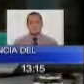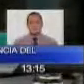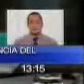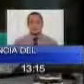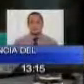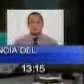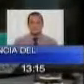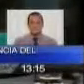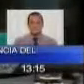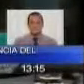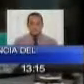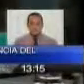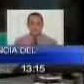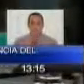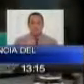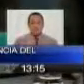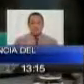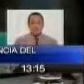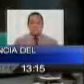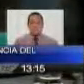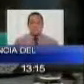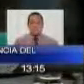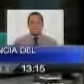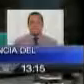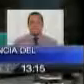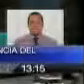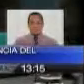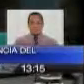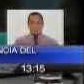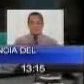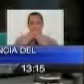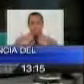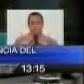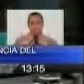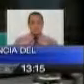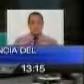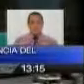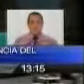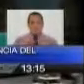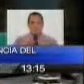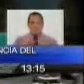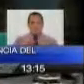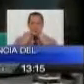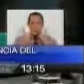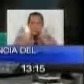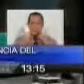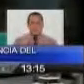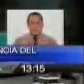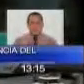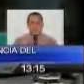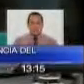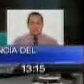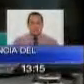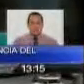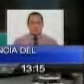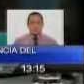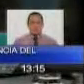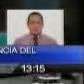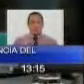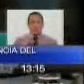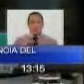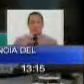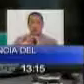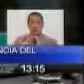Además, queremos decir que esta manipulación grosera que se ha hecho sobre esta